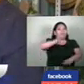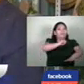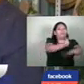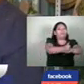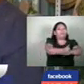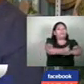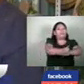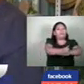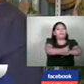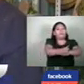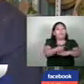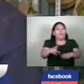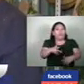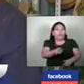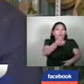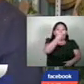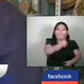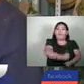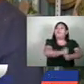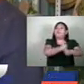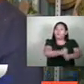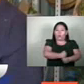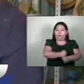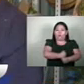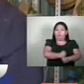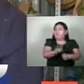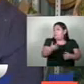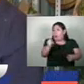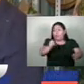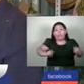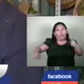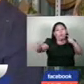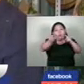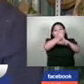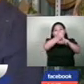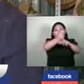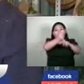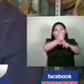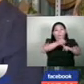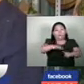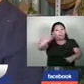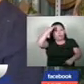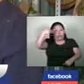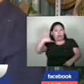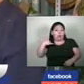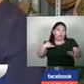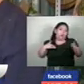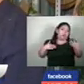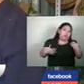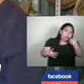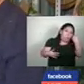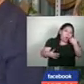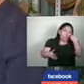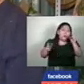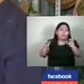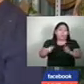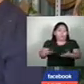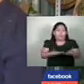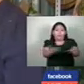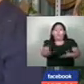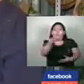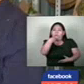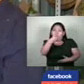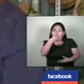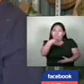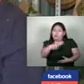fue la seguridad alimentaria. Entonces, sí se ha logrado. Hemos logrado que mujeres y jóvenes puedan tener alimento y puedan generar